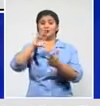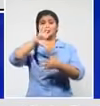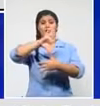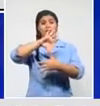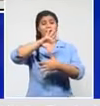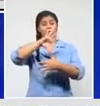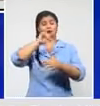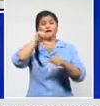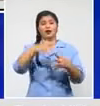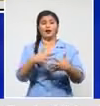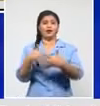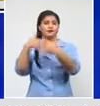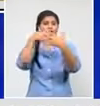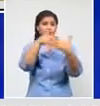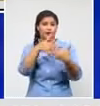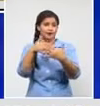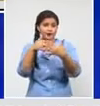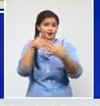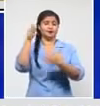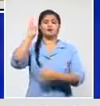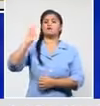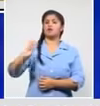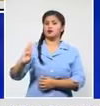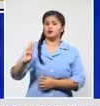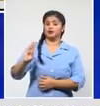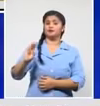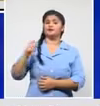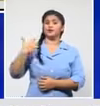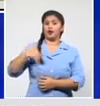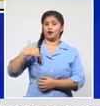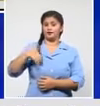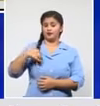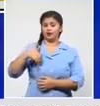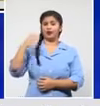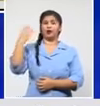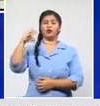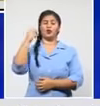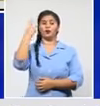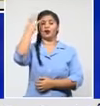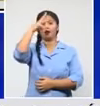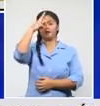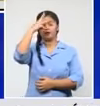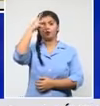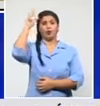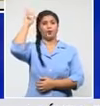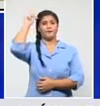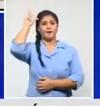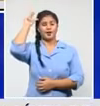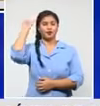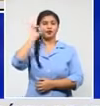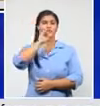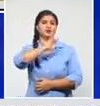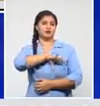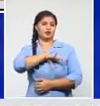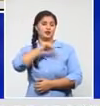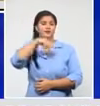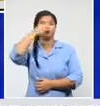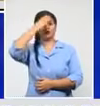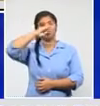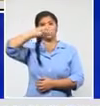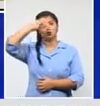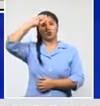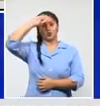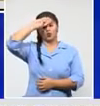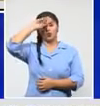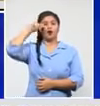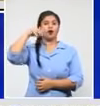Unidos, Brasil, Argentina, Colombia, México, Perú, Chile y Cuba, con el número